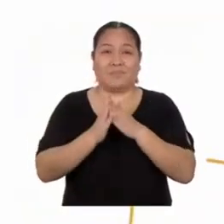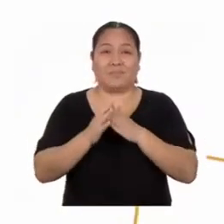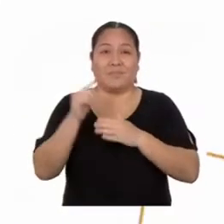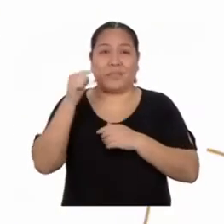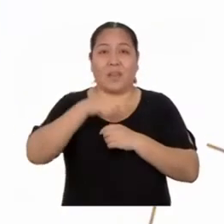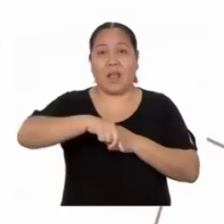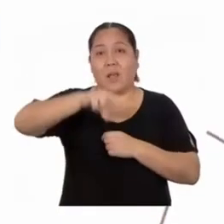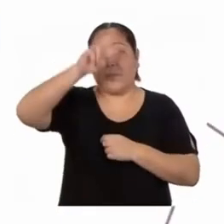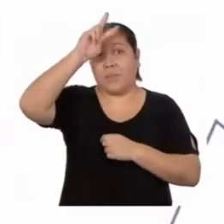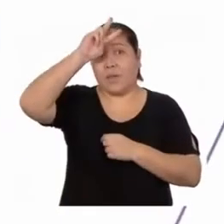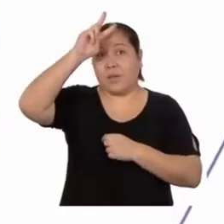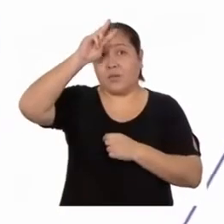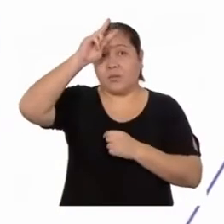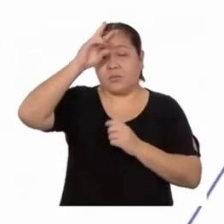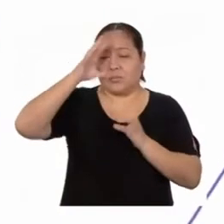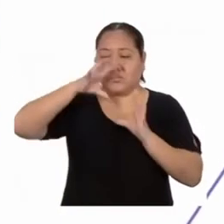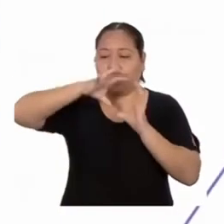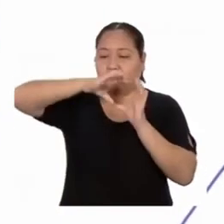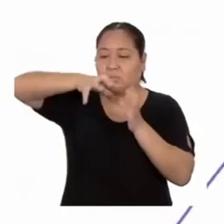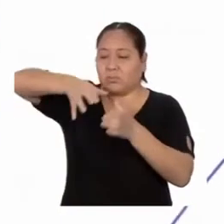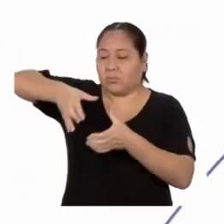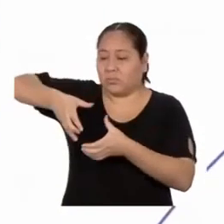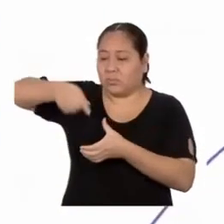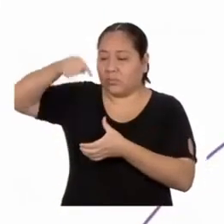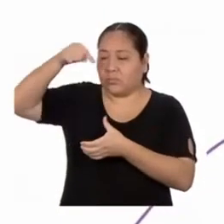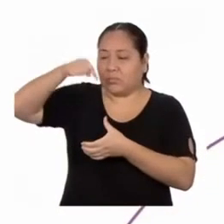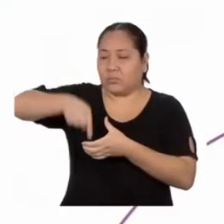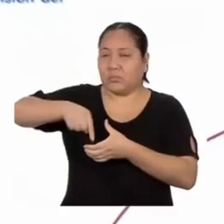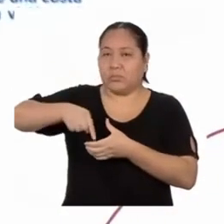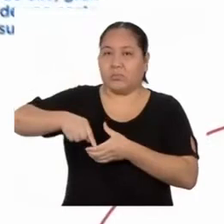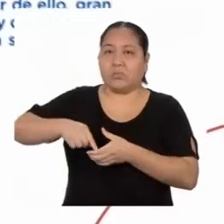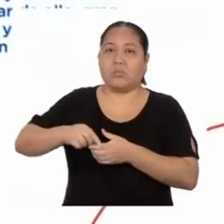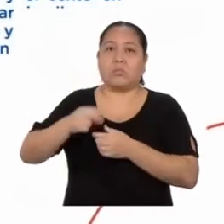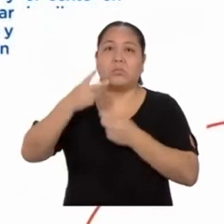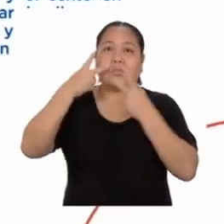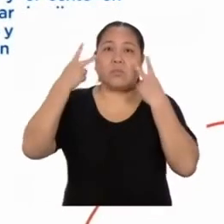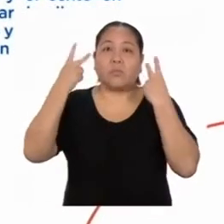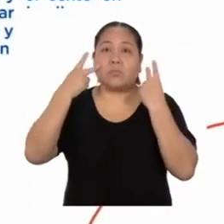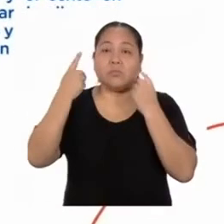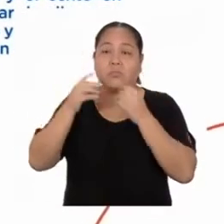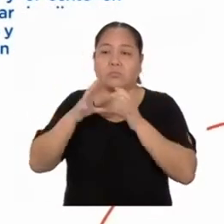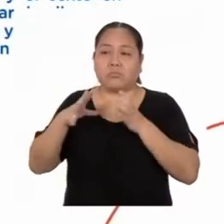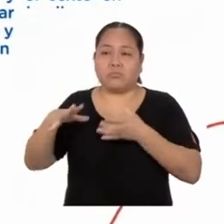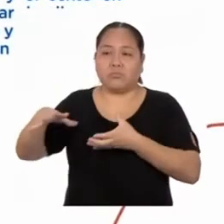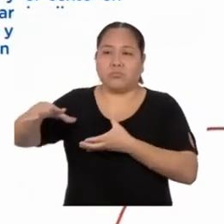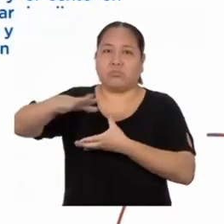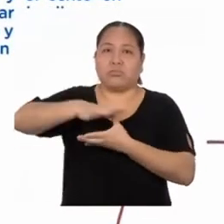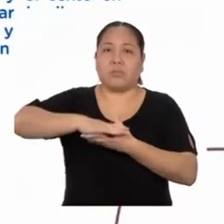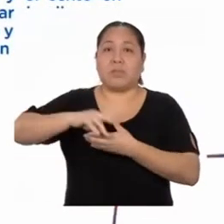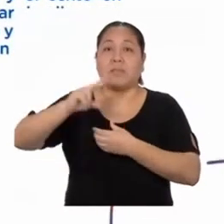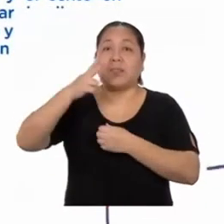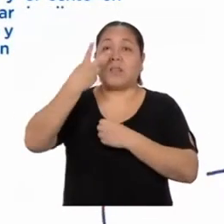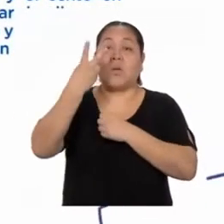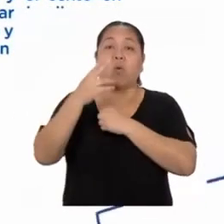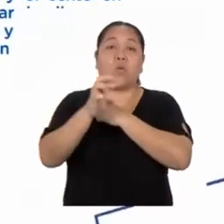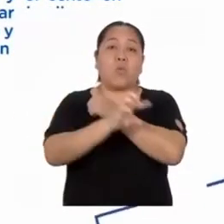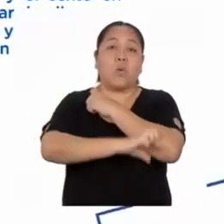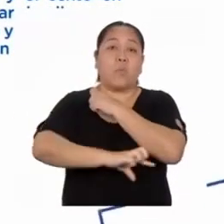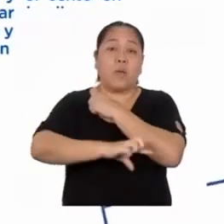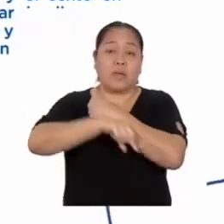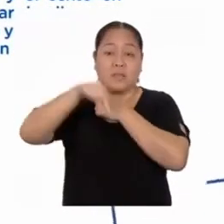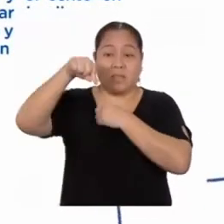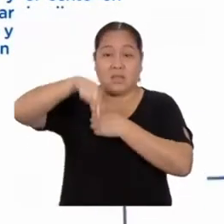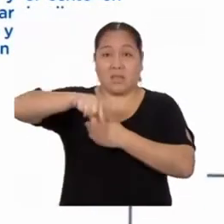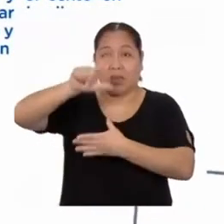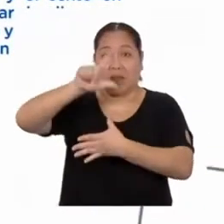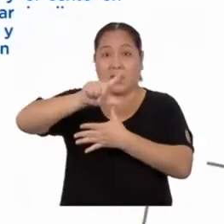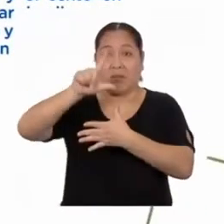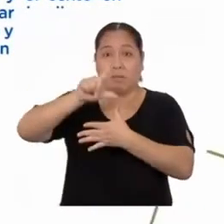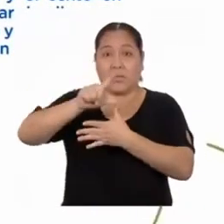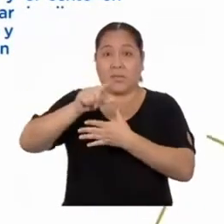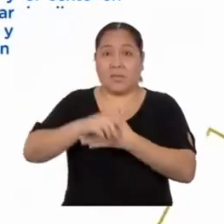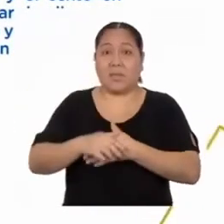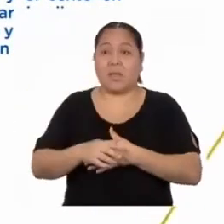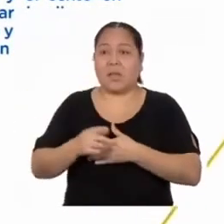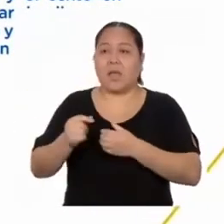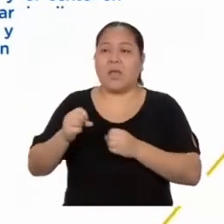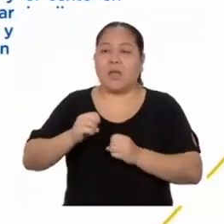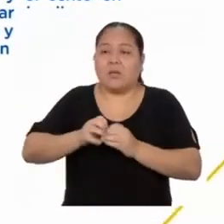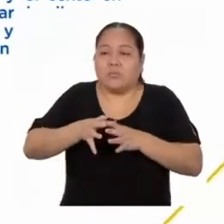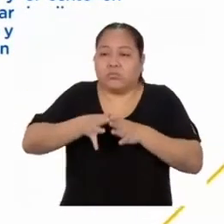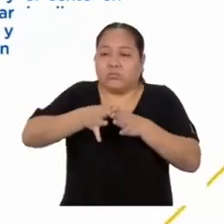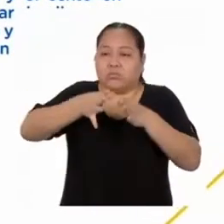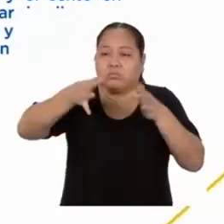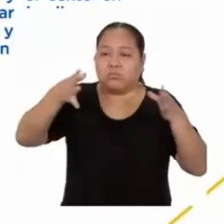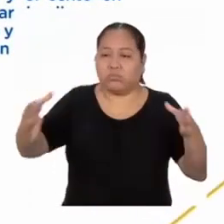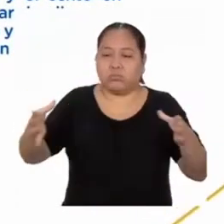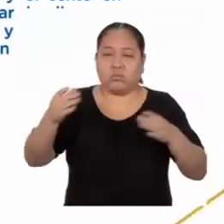Perú es una potencia mundial en términos de cobertura de bosques. Es el segundo país latinoamericano en extensión de bosques